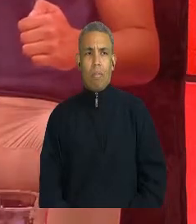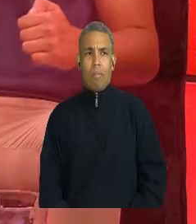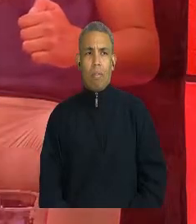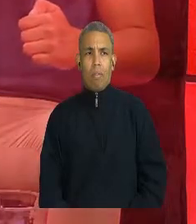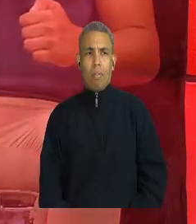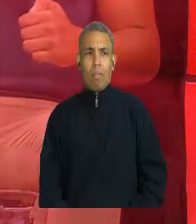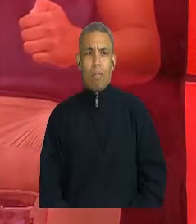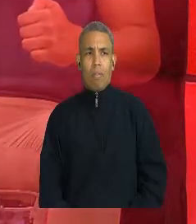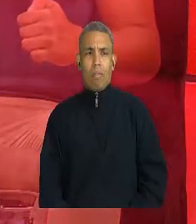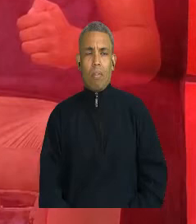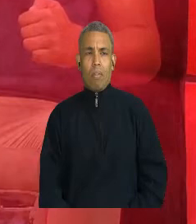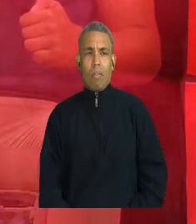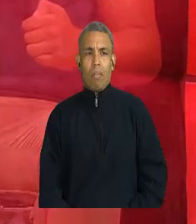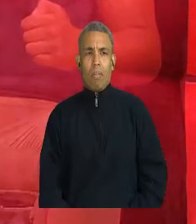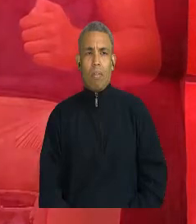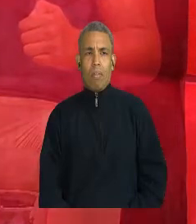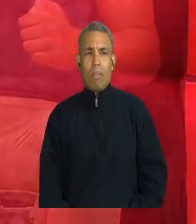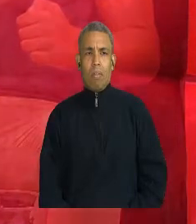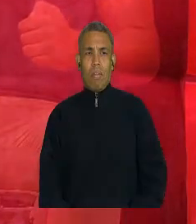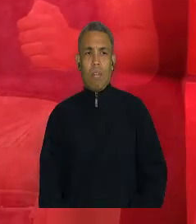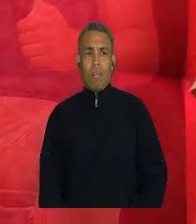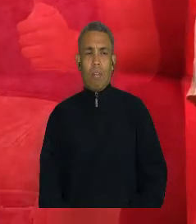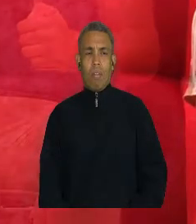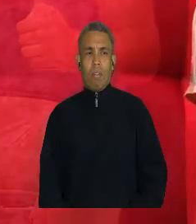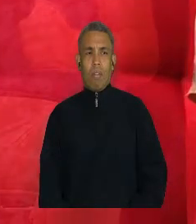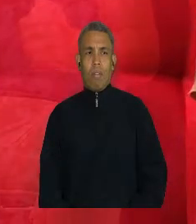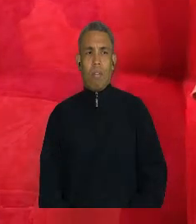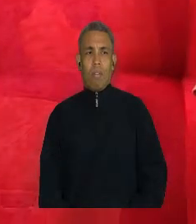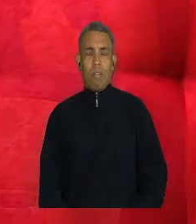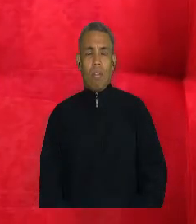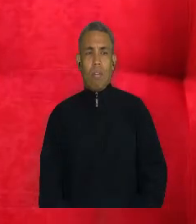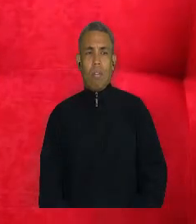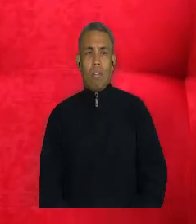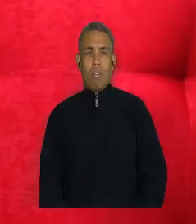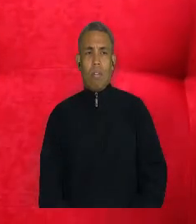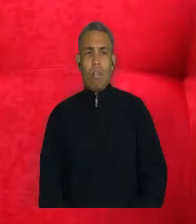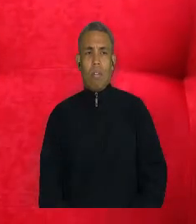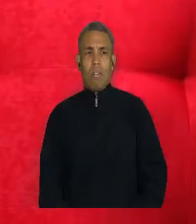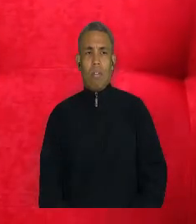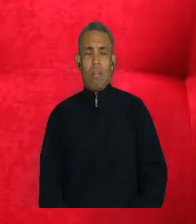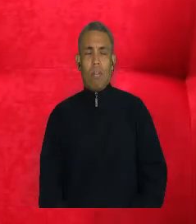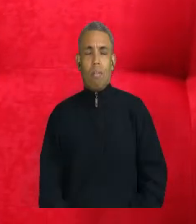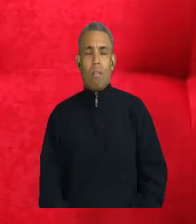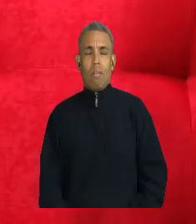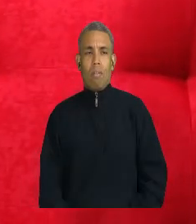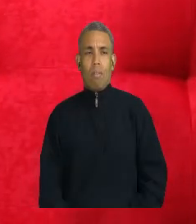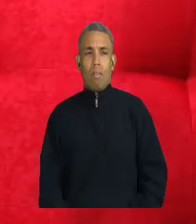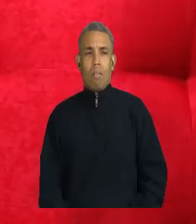Que me dan ganas